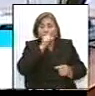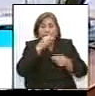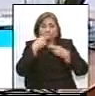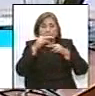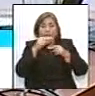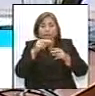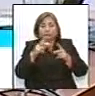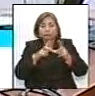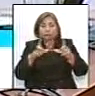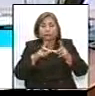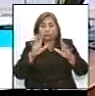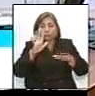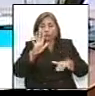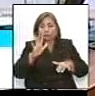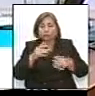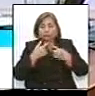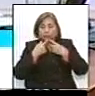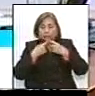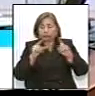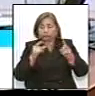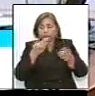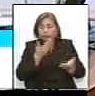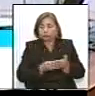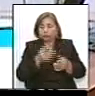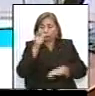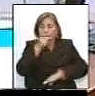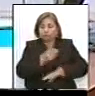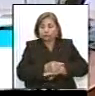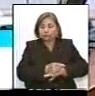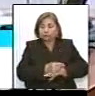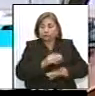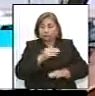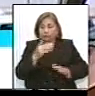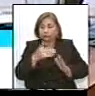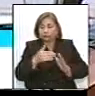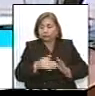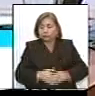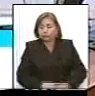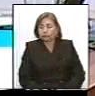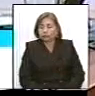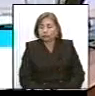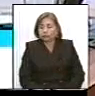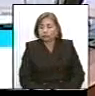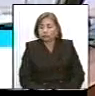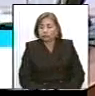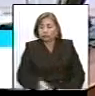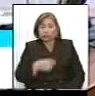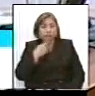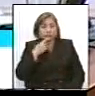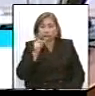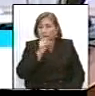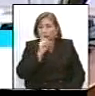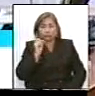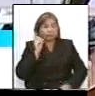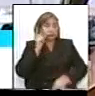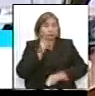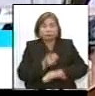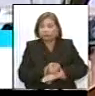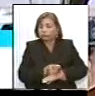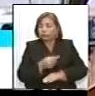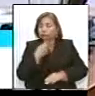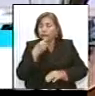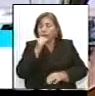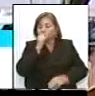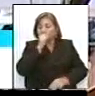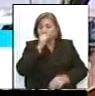de Panamericana Televisión emitió un reporte en el cual se denunciaba que el congresista, etcétera, etcétera, etcétera, etcétera. O sea, esto no fue una denuncia. Esto salió en